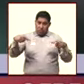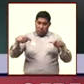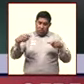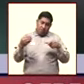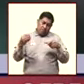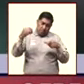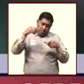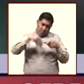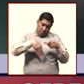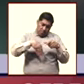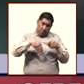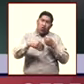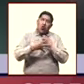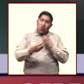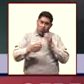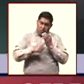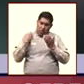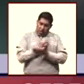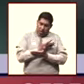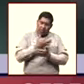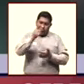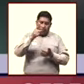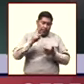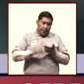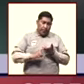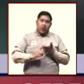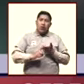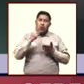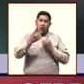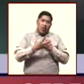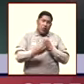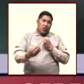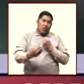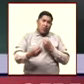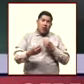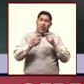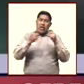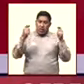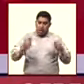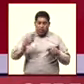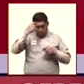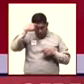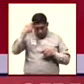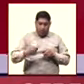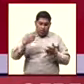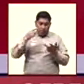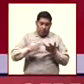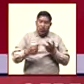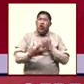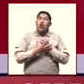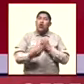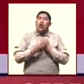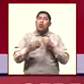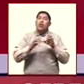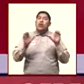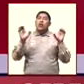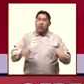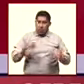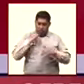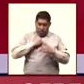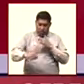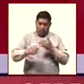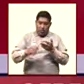ahí una fotocopia de carnet del estudiante, luego una fotocopia de su título de bachiller y una fotocopia de su certificado. Solo